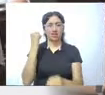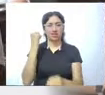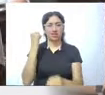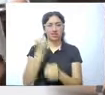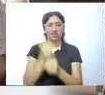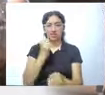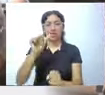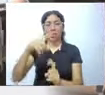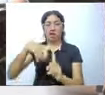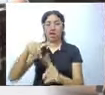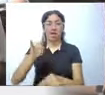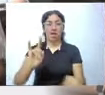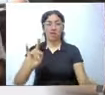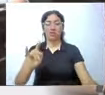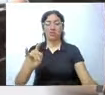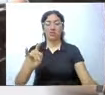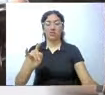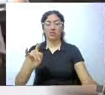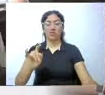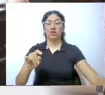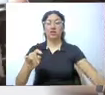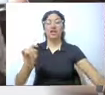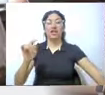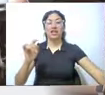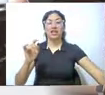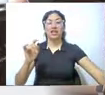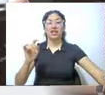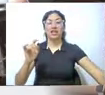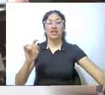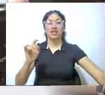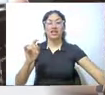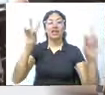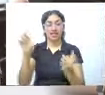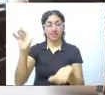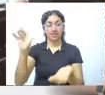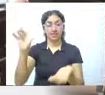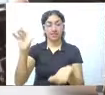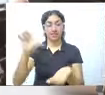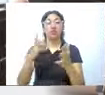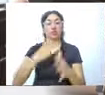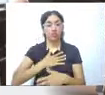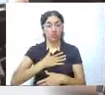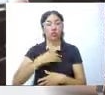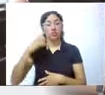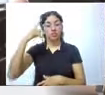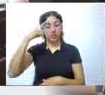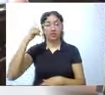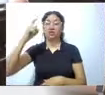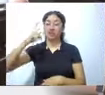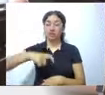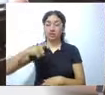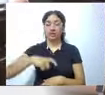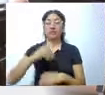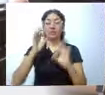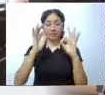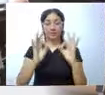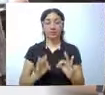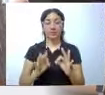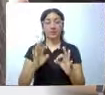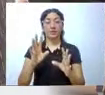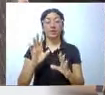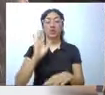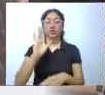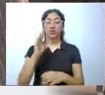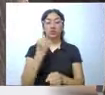atu con relación al transporte de Lima Por consiguiente creo y Considero que es necesario justo que la función